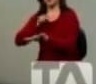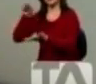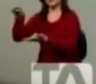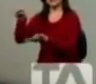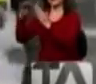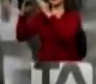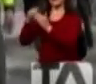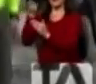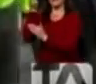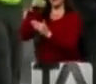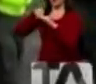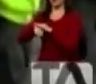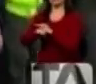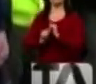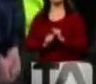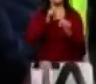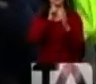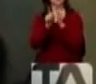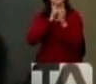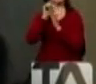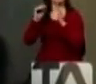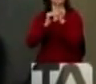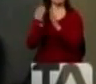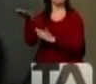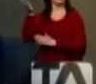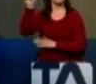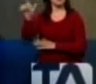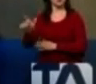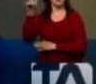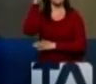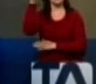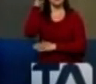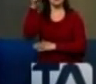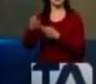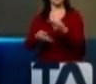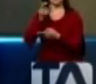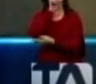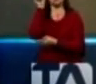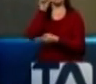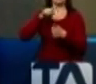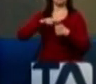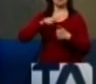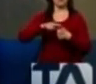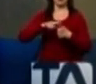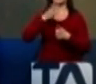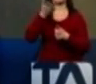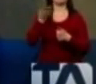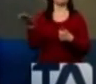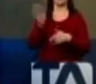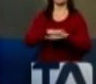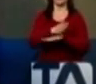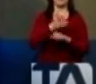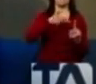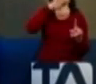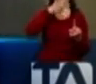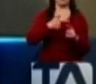las denuncias contra alias Gerald continúan llegando. Han iniciado otras causas por delitos contra la vida, específicamente